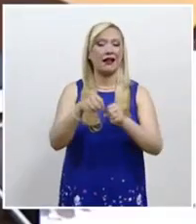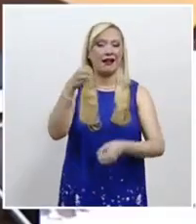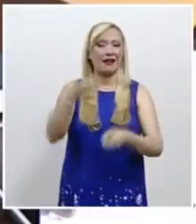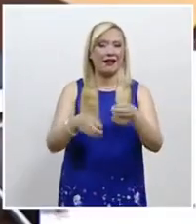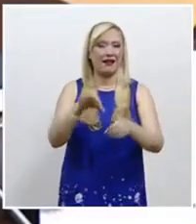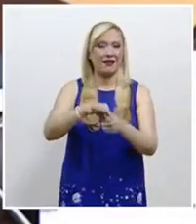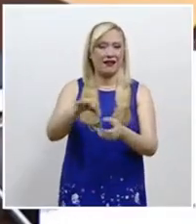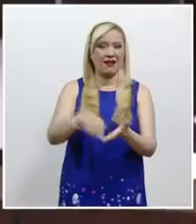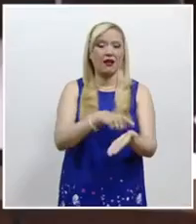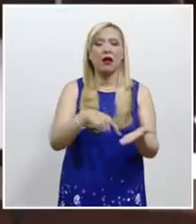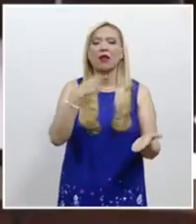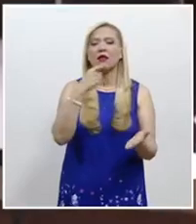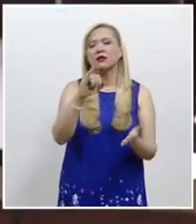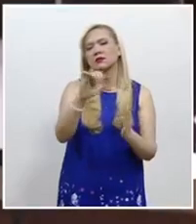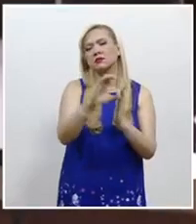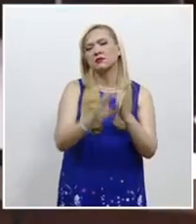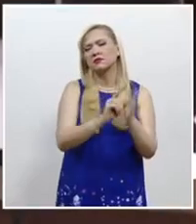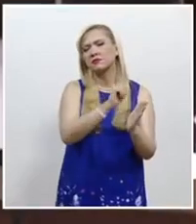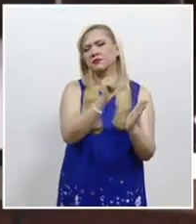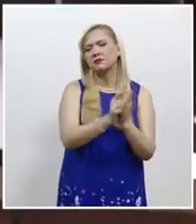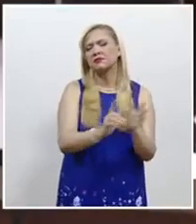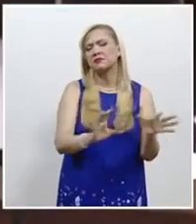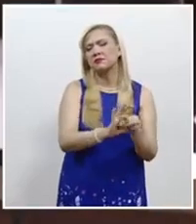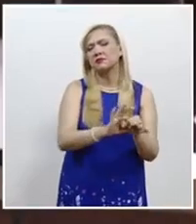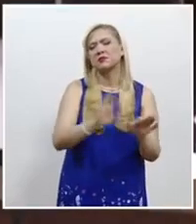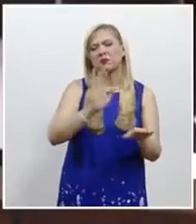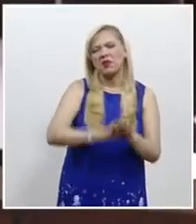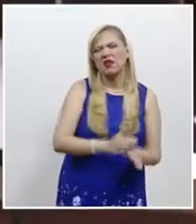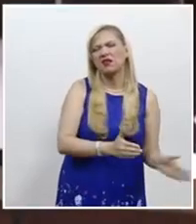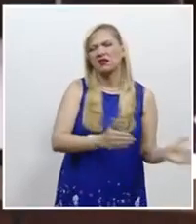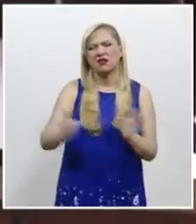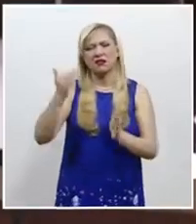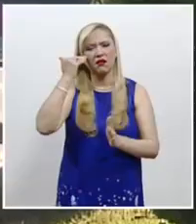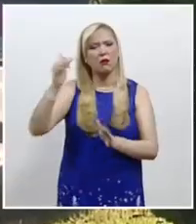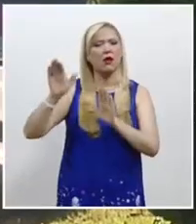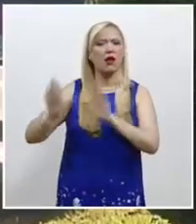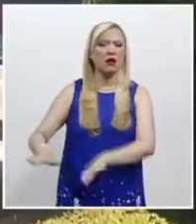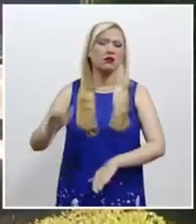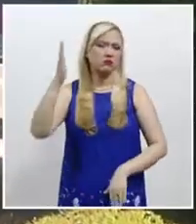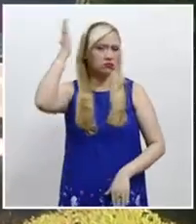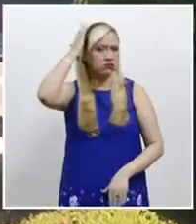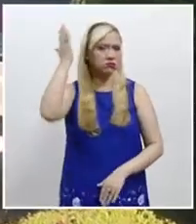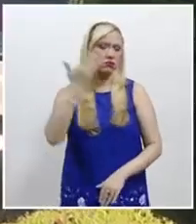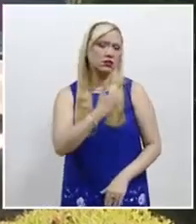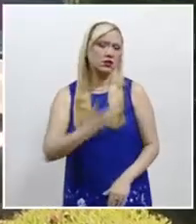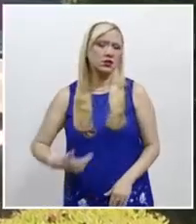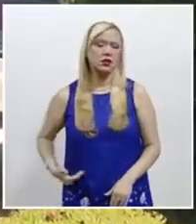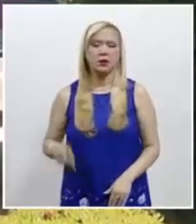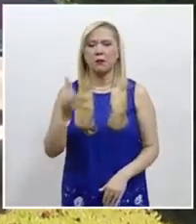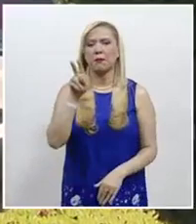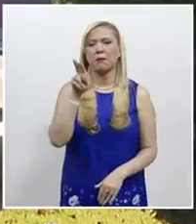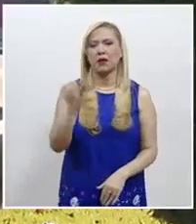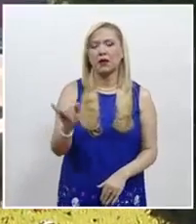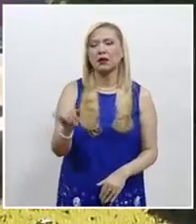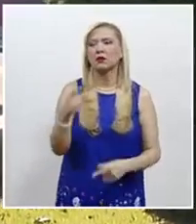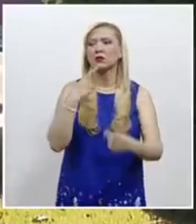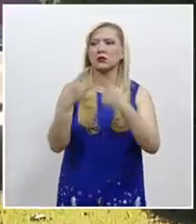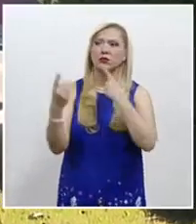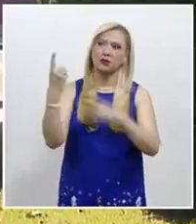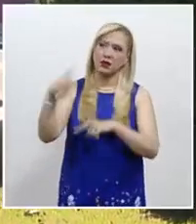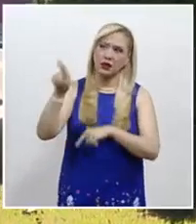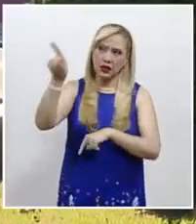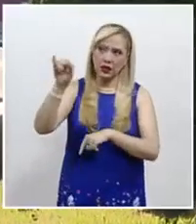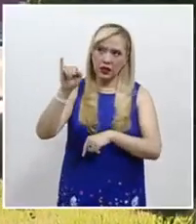Electoral declaró constitucional la prórroga de Alejandro Moreno en la dirigencia del PRI y ordenó al INE pronunciarse sobre la